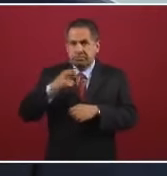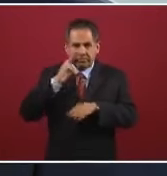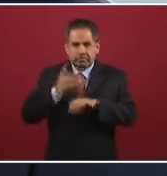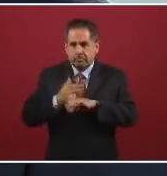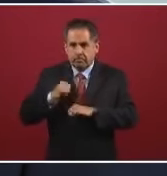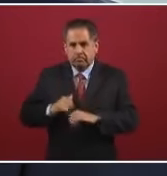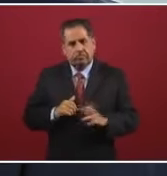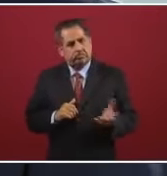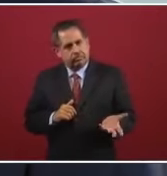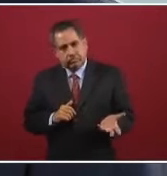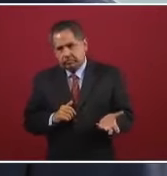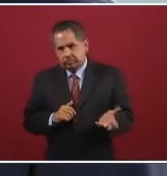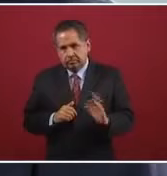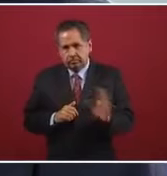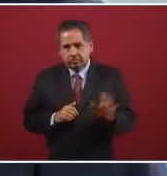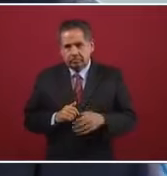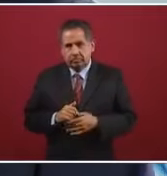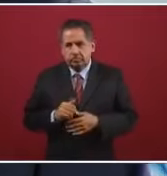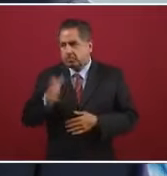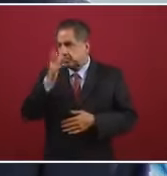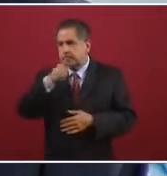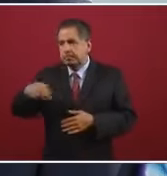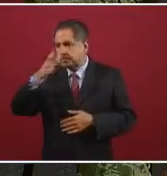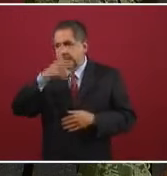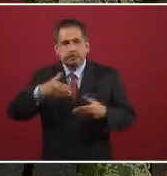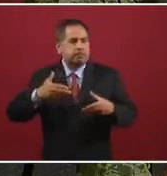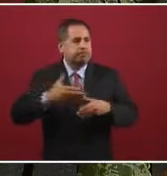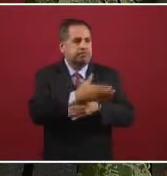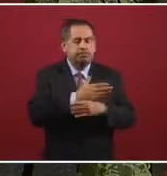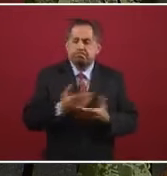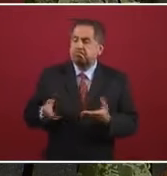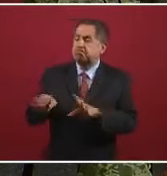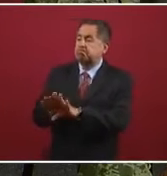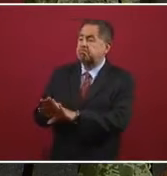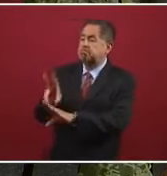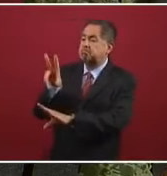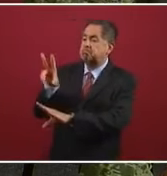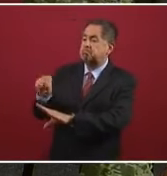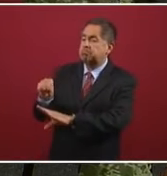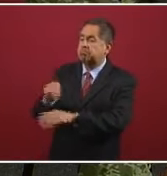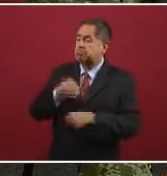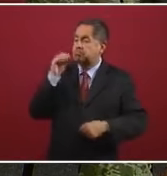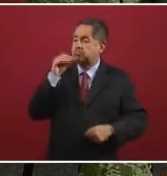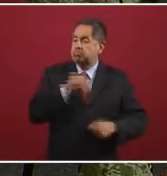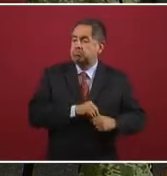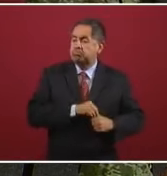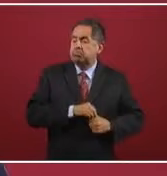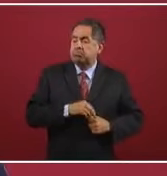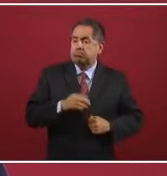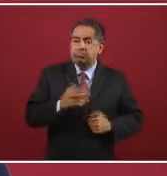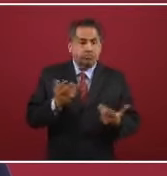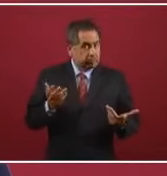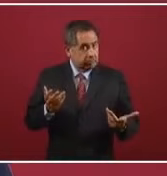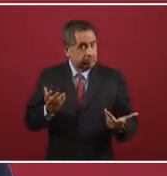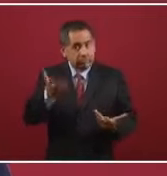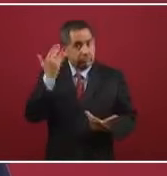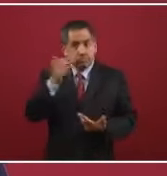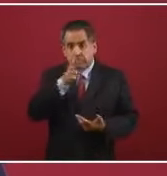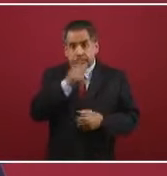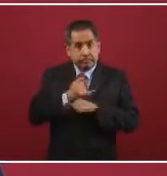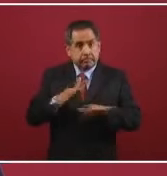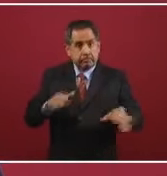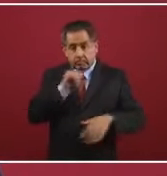Entonces, no tenían la obligación de presentar información,